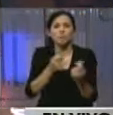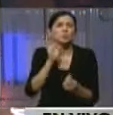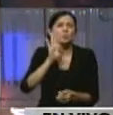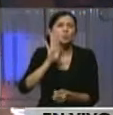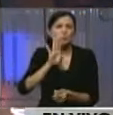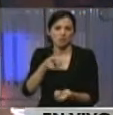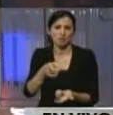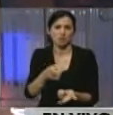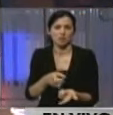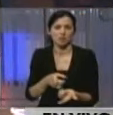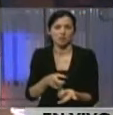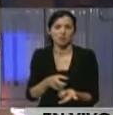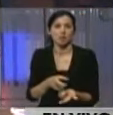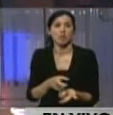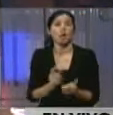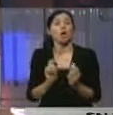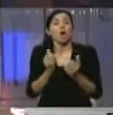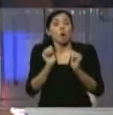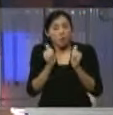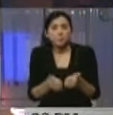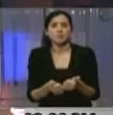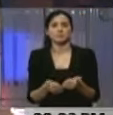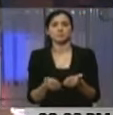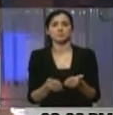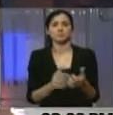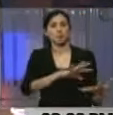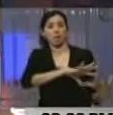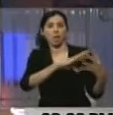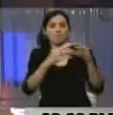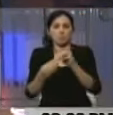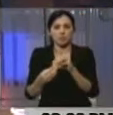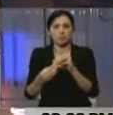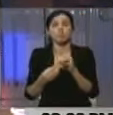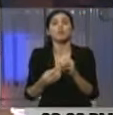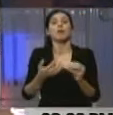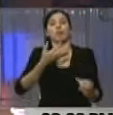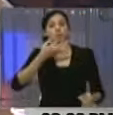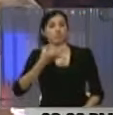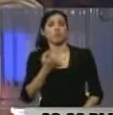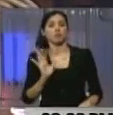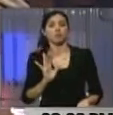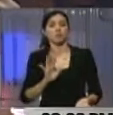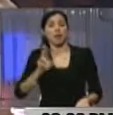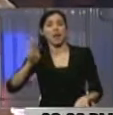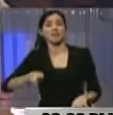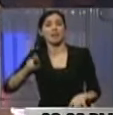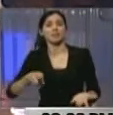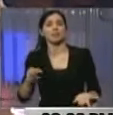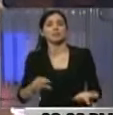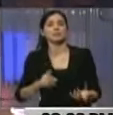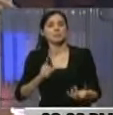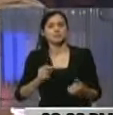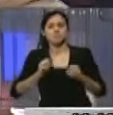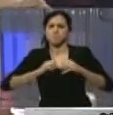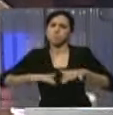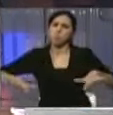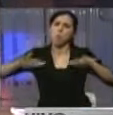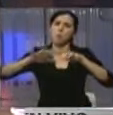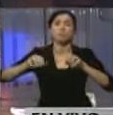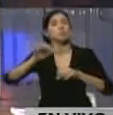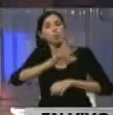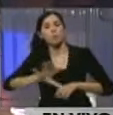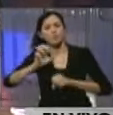criminal, bueno, comienza a adaptarse ya a una realidad y debe ser utilizado y desplegado en todo el